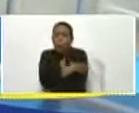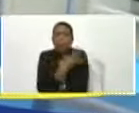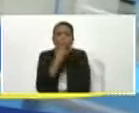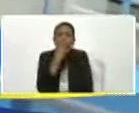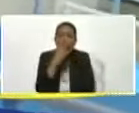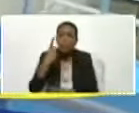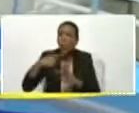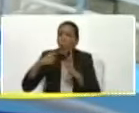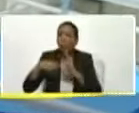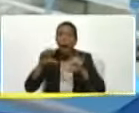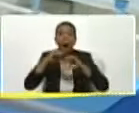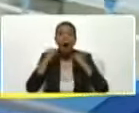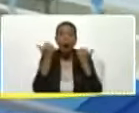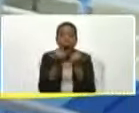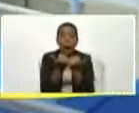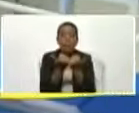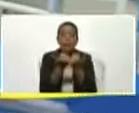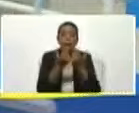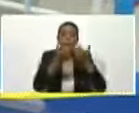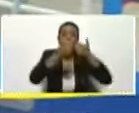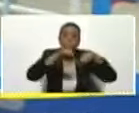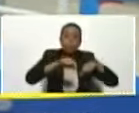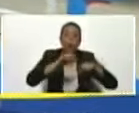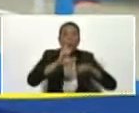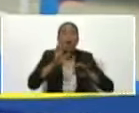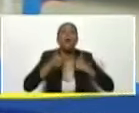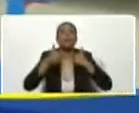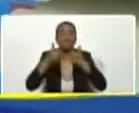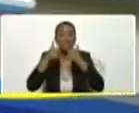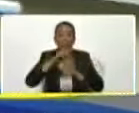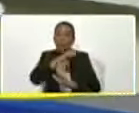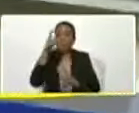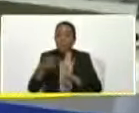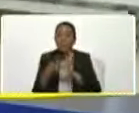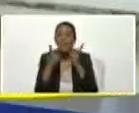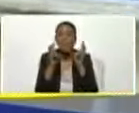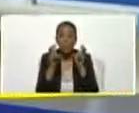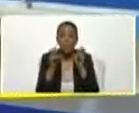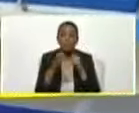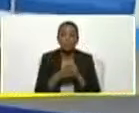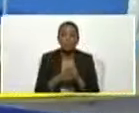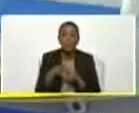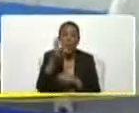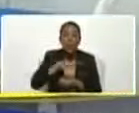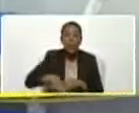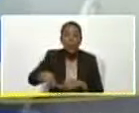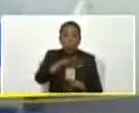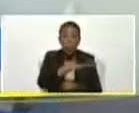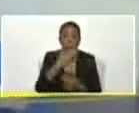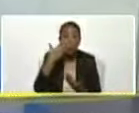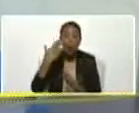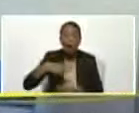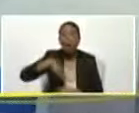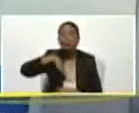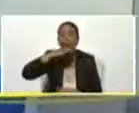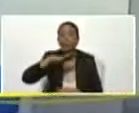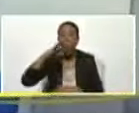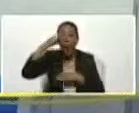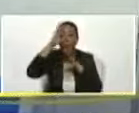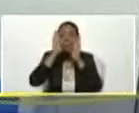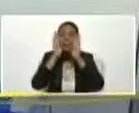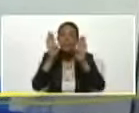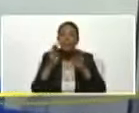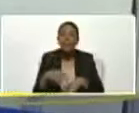muchas áreas señor presidente fueron rehabilitadas gracias a usted y a la revolución esta nos va a dar capacidad para